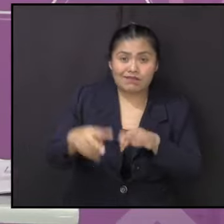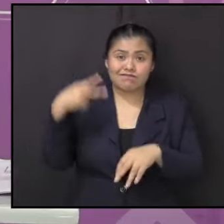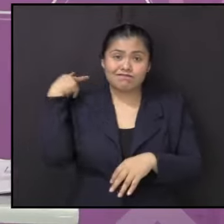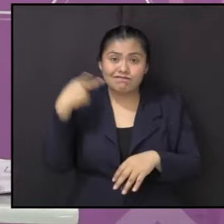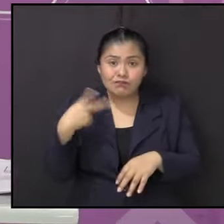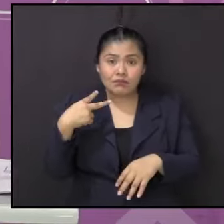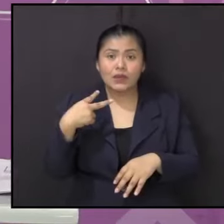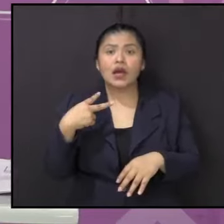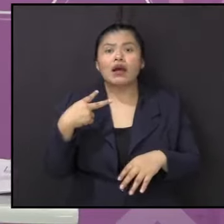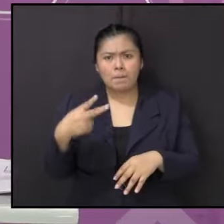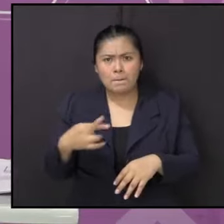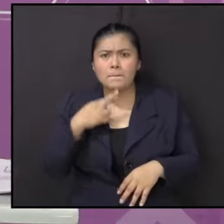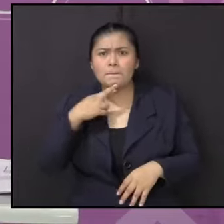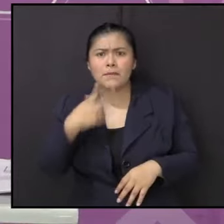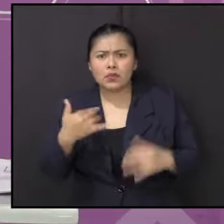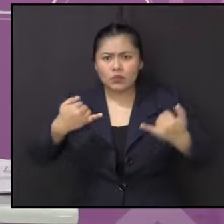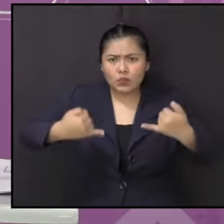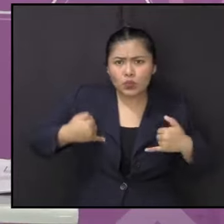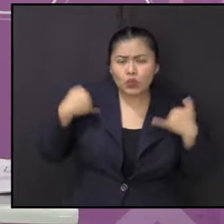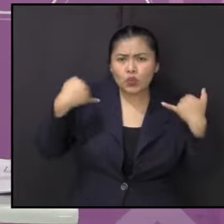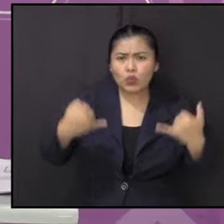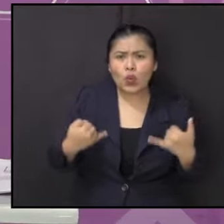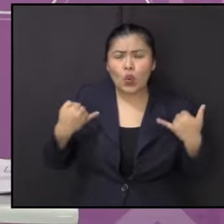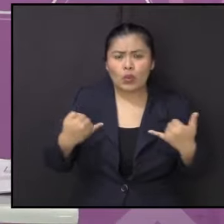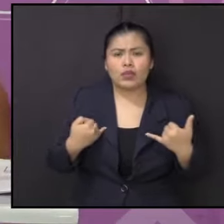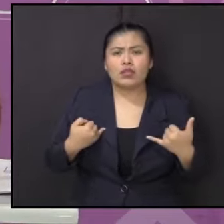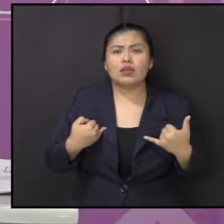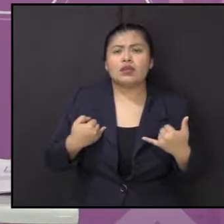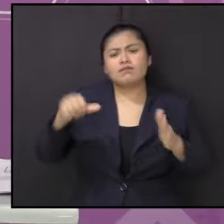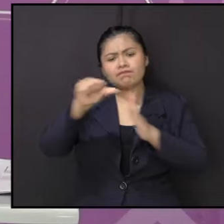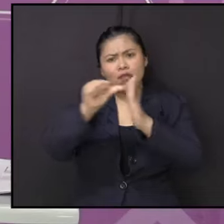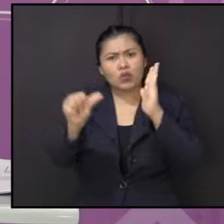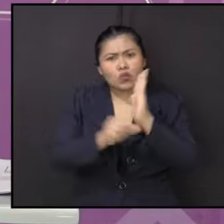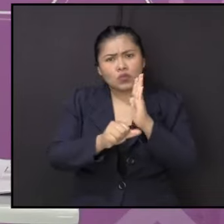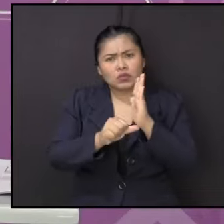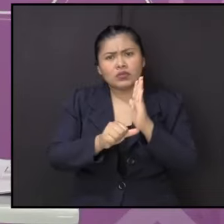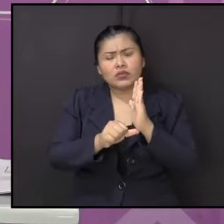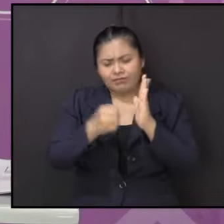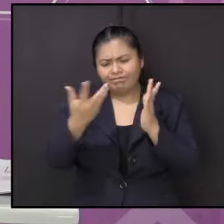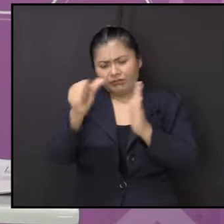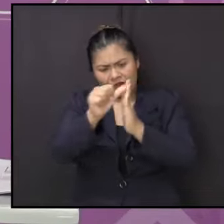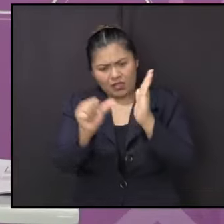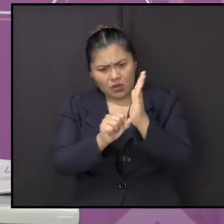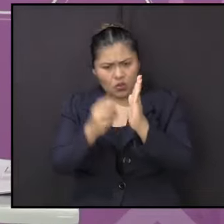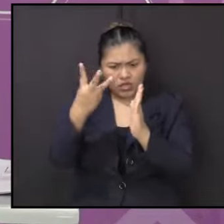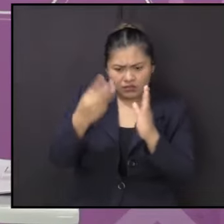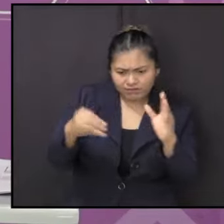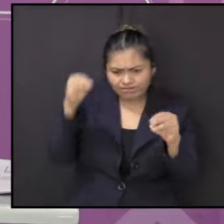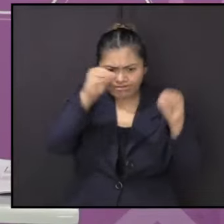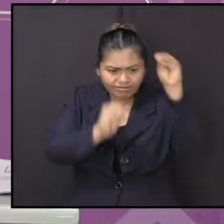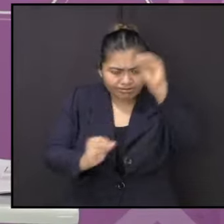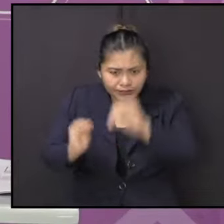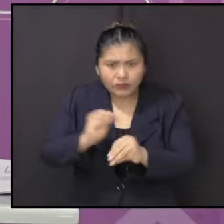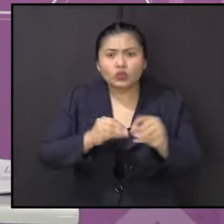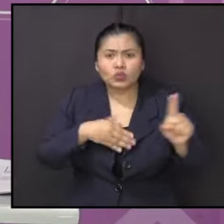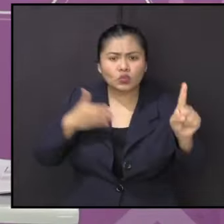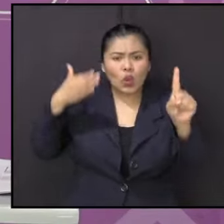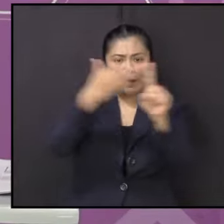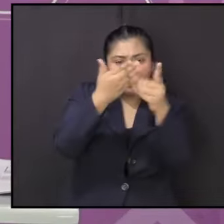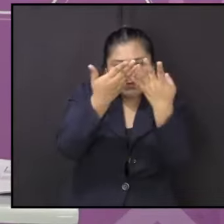a los jóvenes. ¿Cómo? Bueno, adicionar una fracción al artículo 3 bis, porque lo que hemos visto es que podríamos ampliar los objetivos de esta norma, o